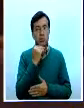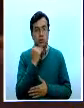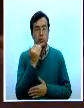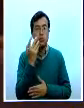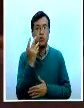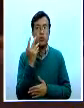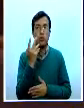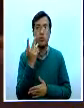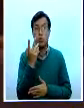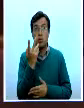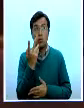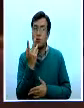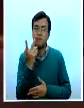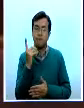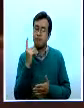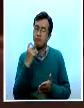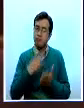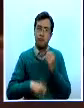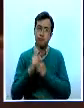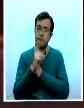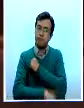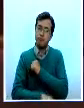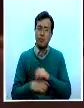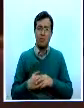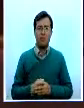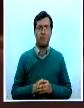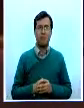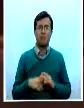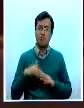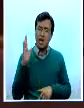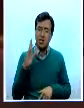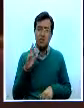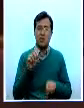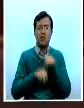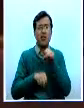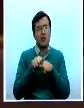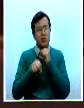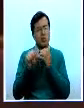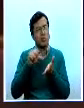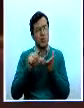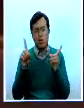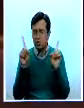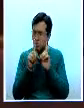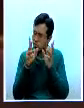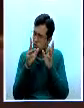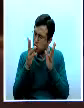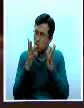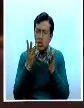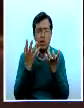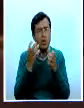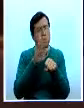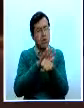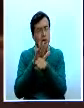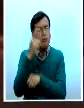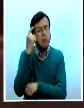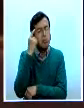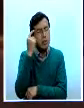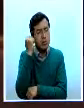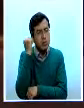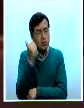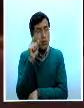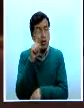patrimonial pues hacerlo pero más allá de esto es el daño que se le hace a la ciudad eso es lo que nosotros queremos llamar la conciencia de